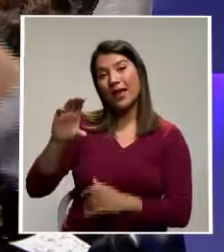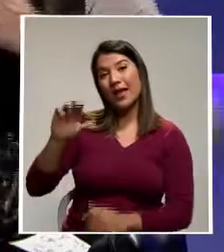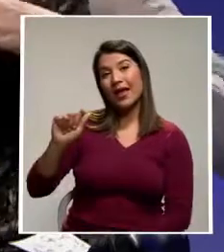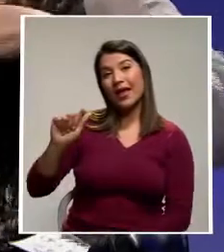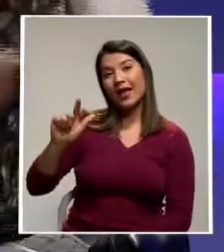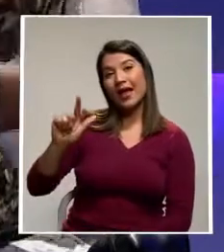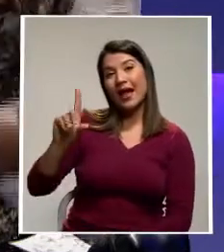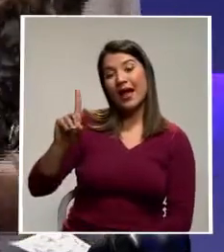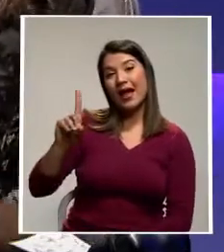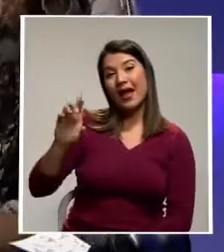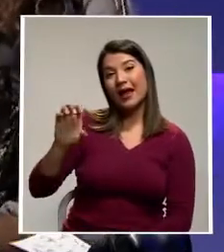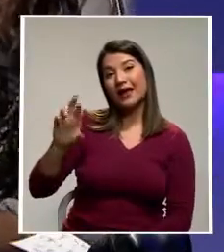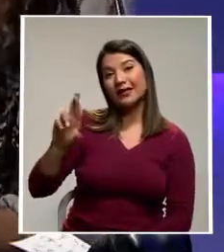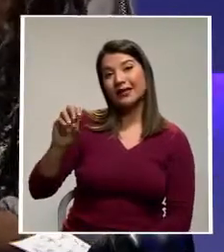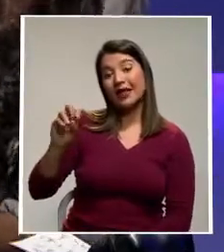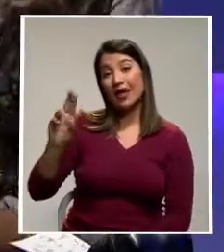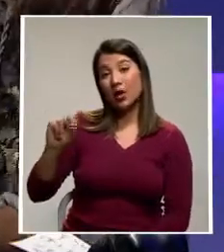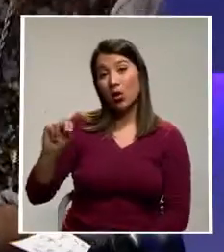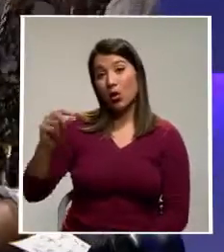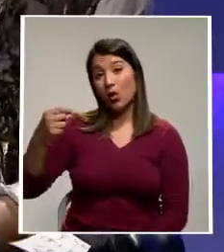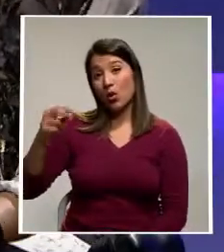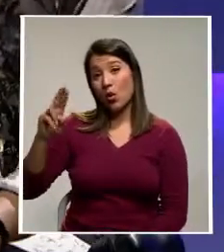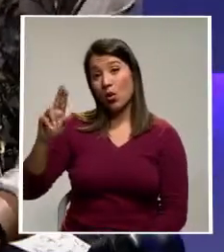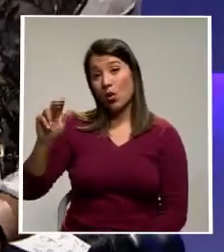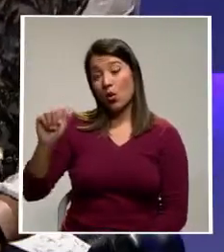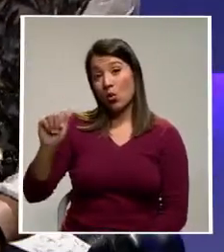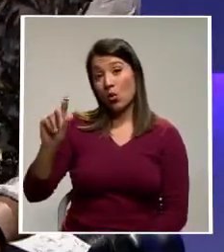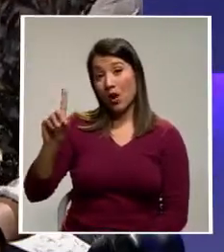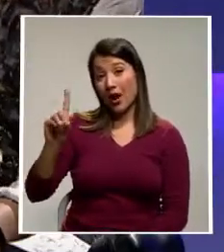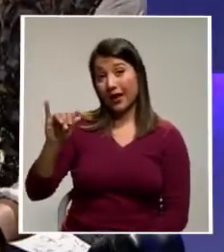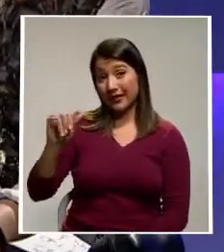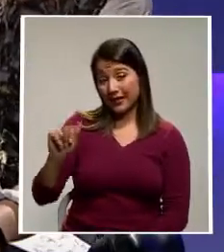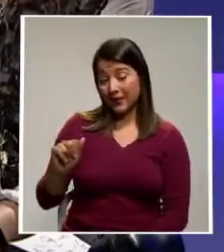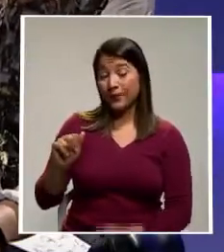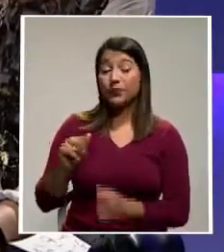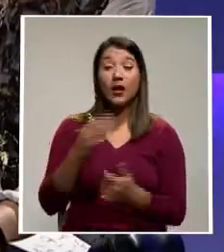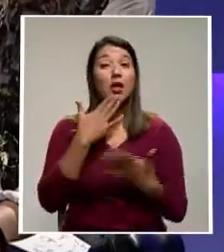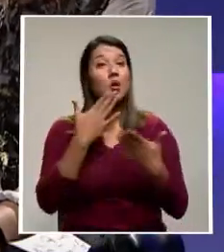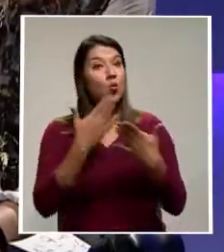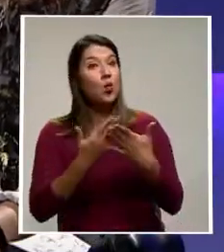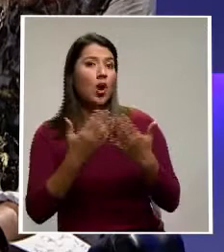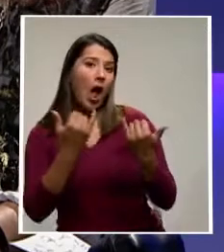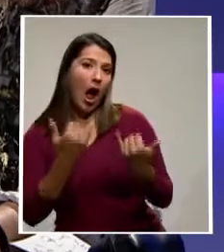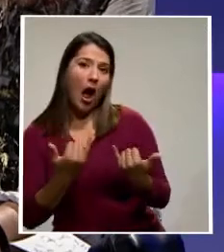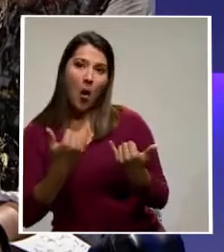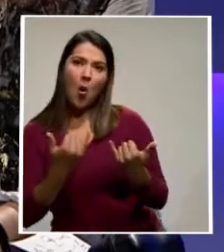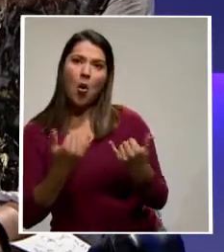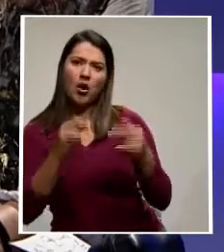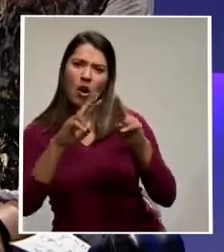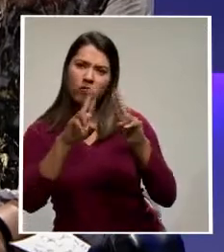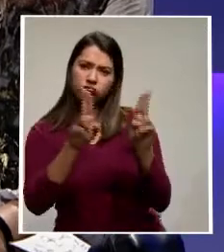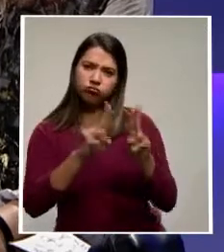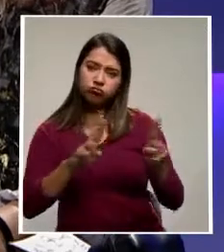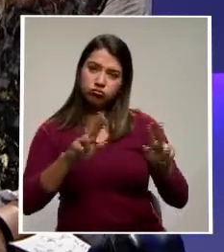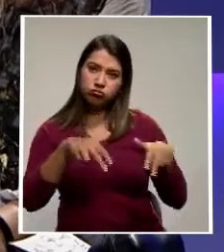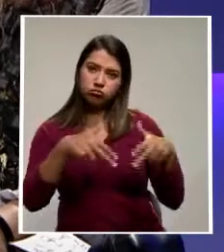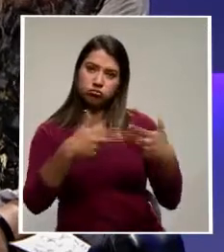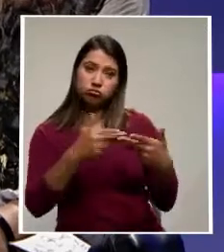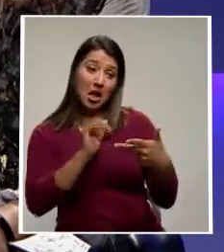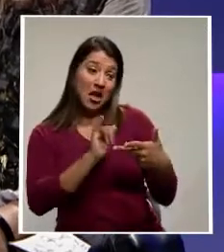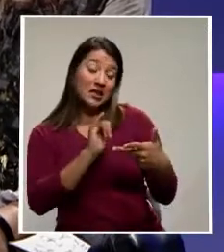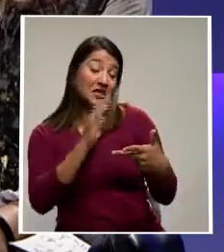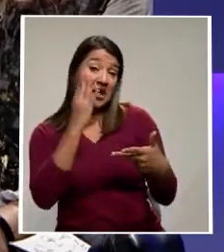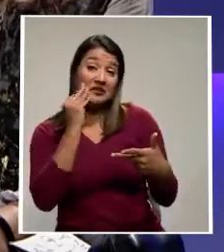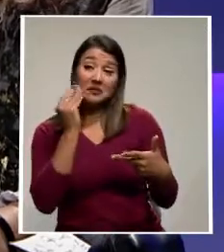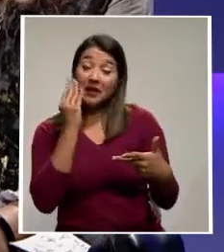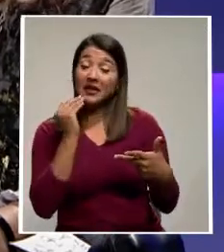sin poder asistir en persona. Buenísimo, la virtualidad es una de las experiencias que llegó y que